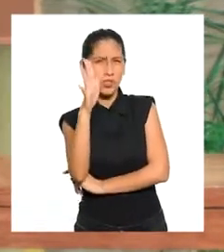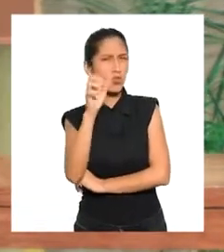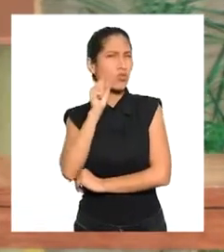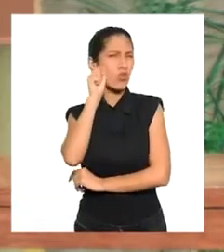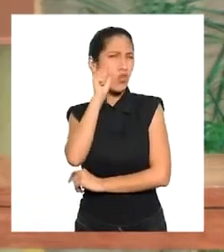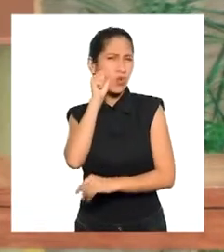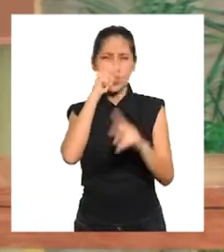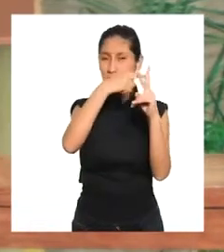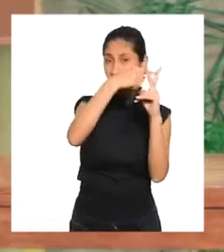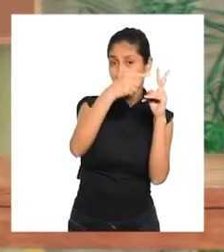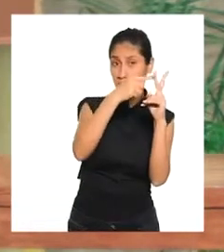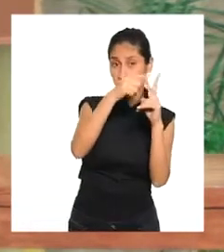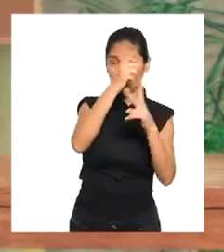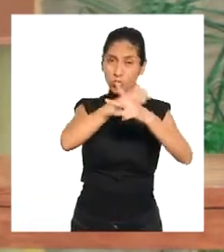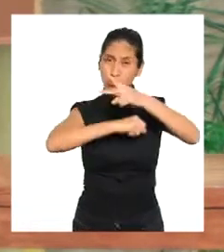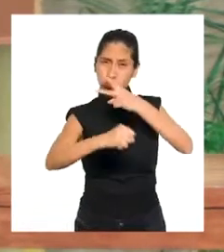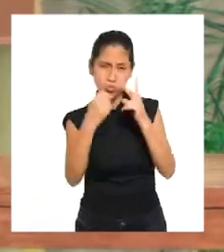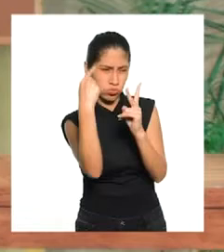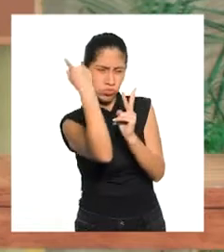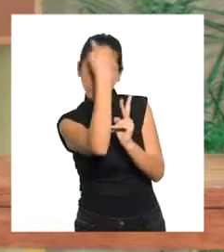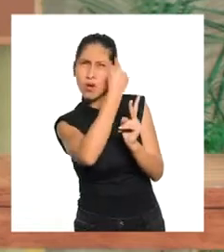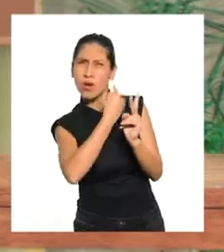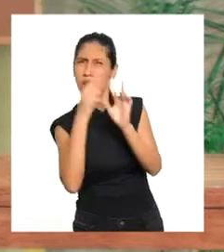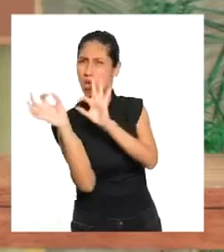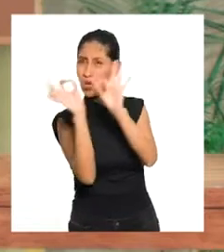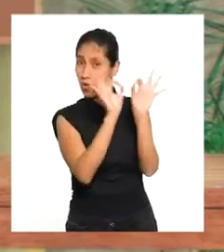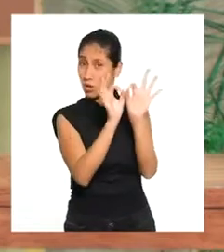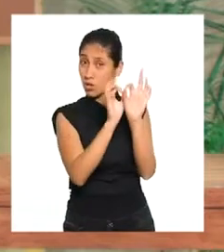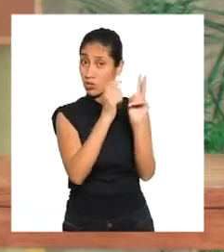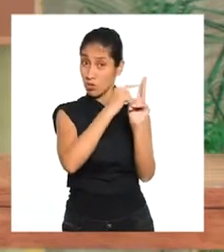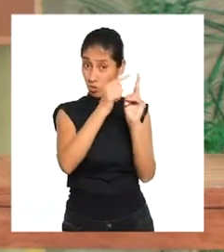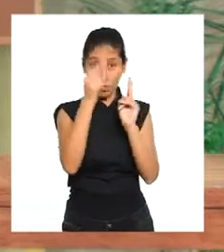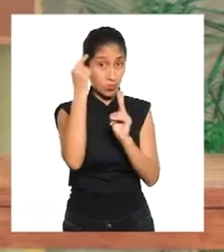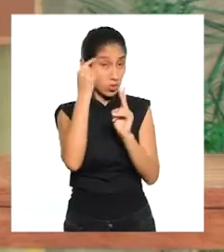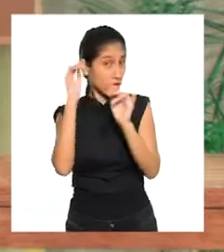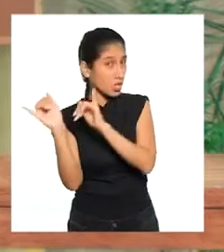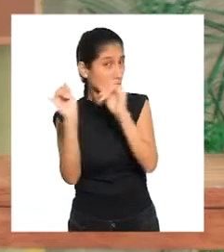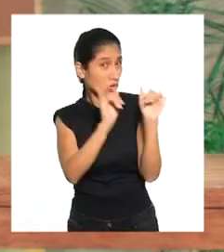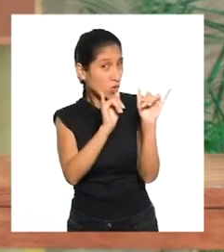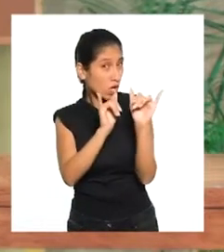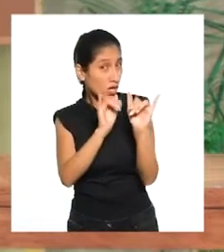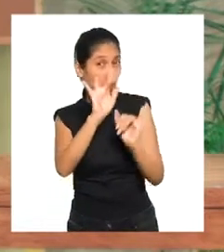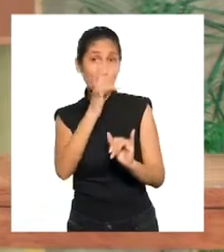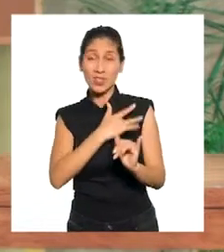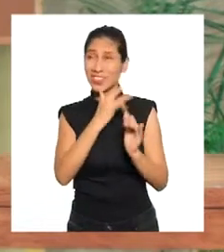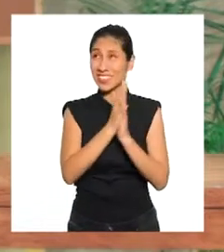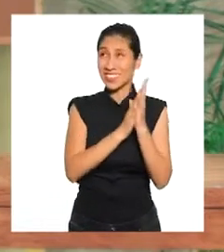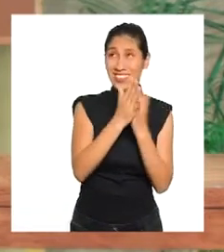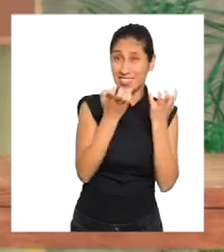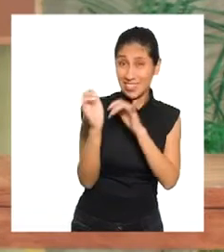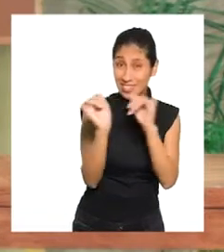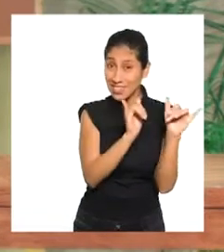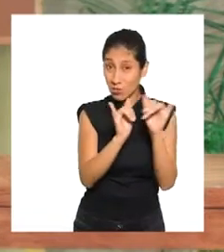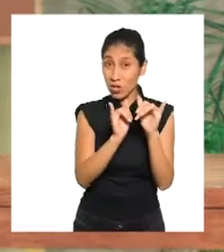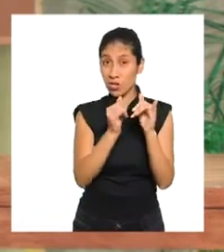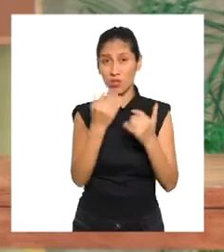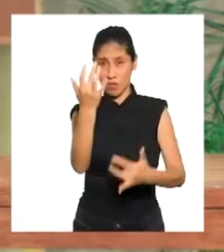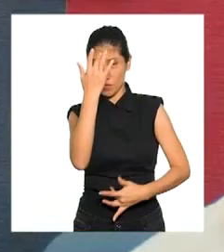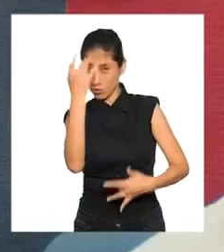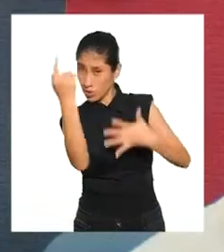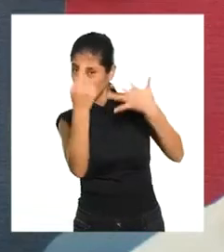sobrinas son iguales físicamente, ¿también pensarán igual? ¿Tendrán los mismos intereses, enfermedades y